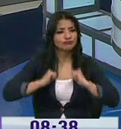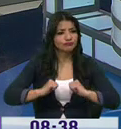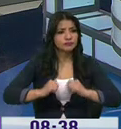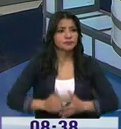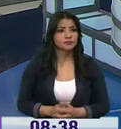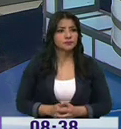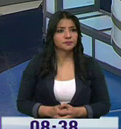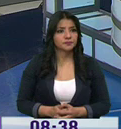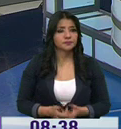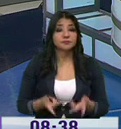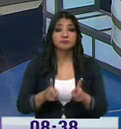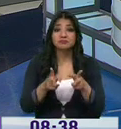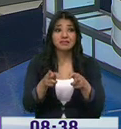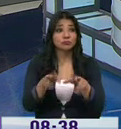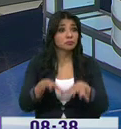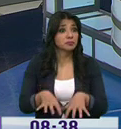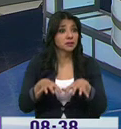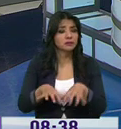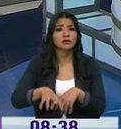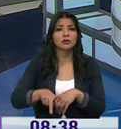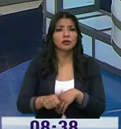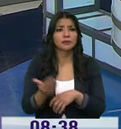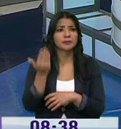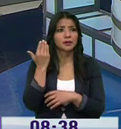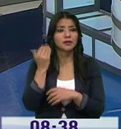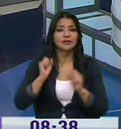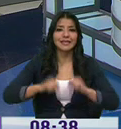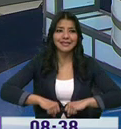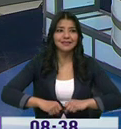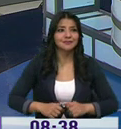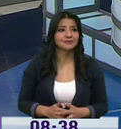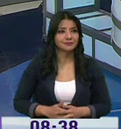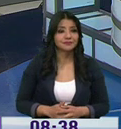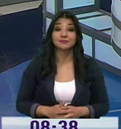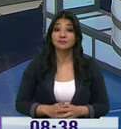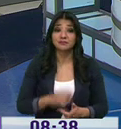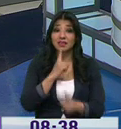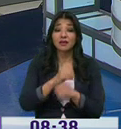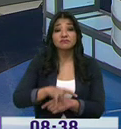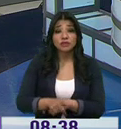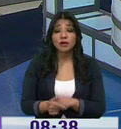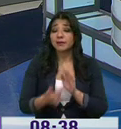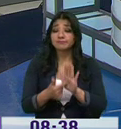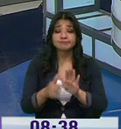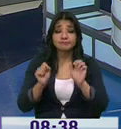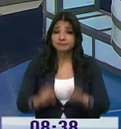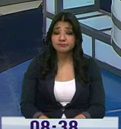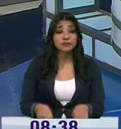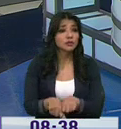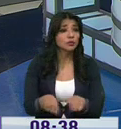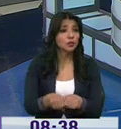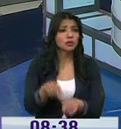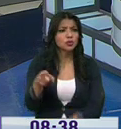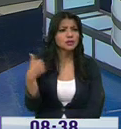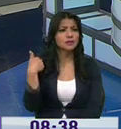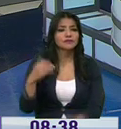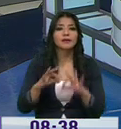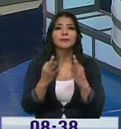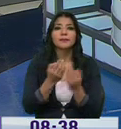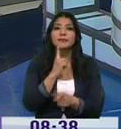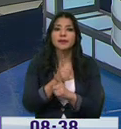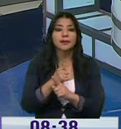misma, esa misma se la robaron en cambio y dejaron con 8 bebés. Ay, no. Claro, con 8 bebés. Mira, tú tienes familia de los bebés.